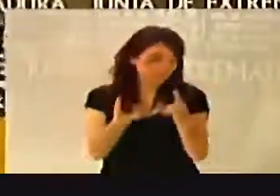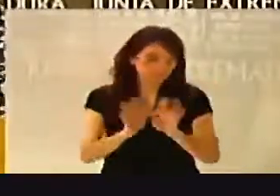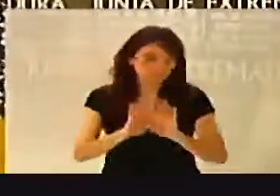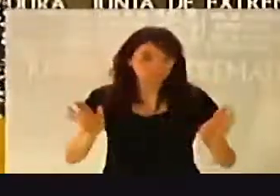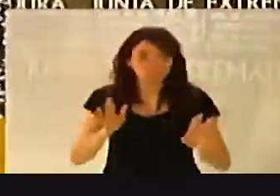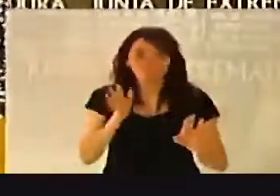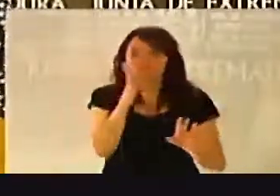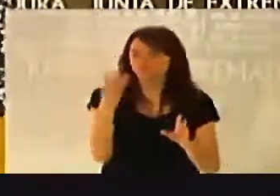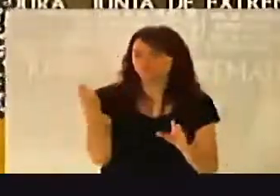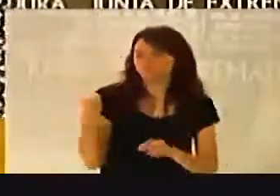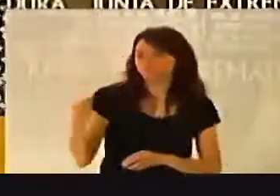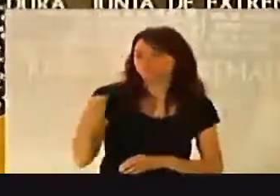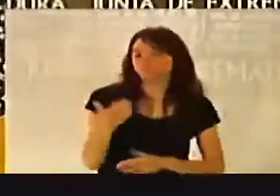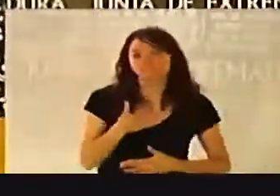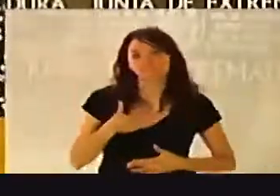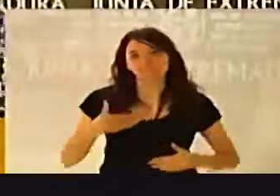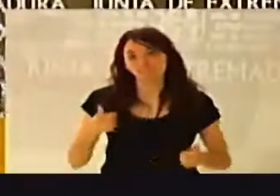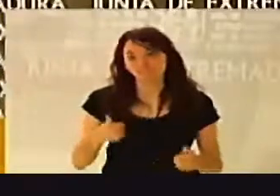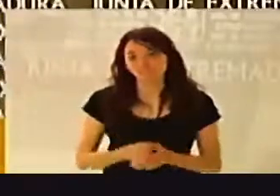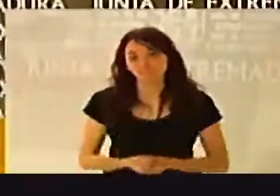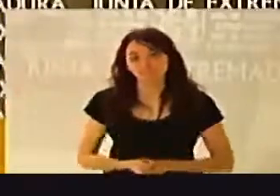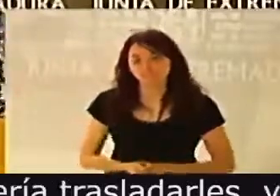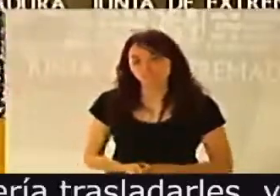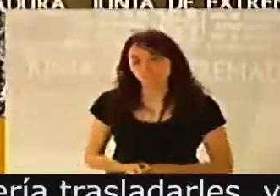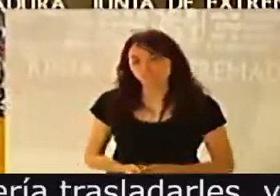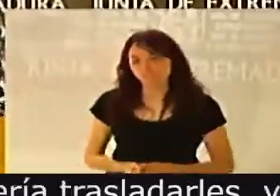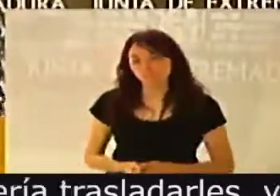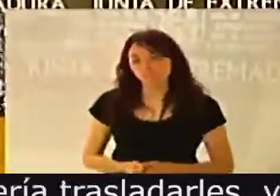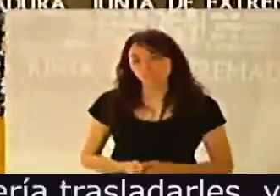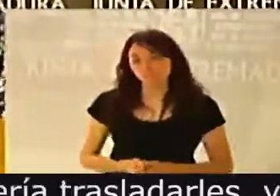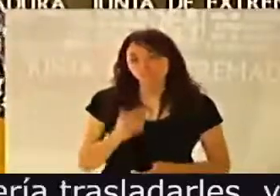atiendo las preguntas que deseen realizar.